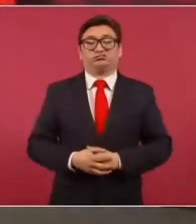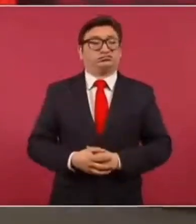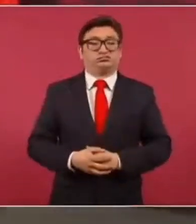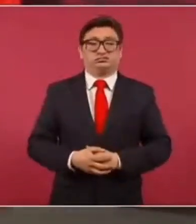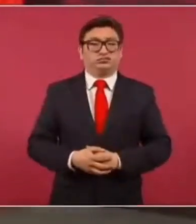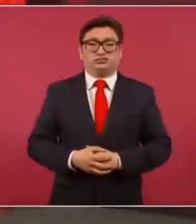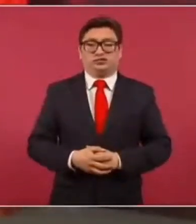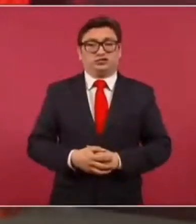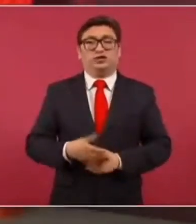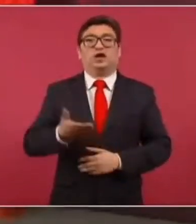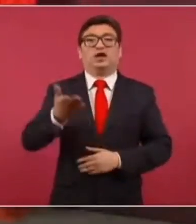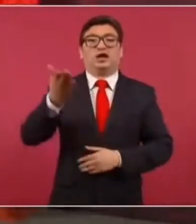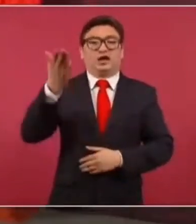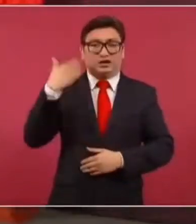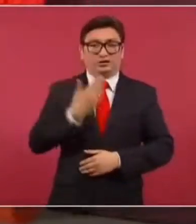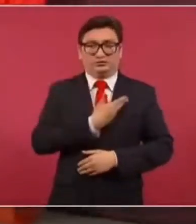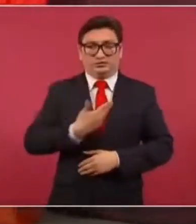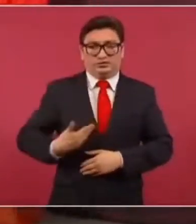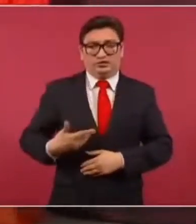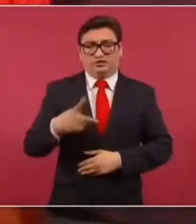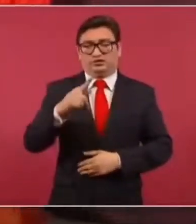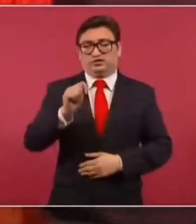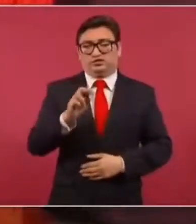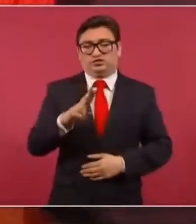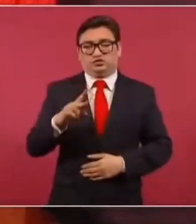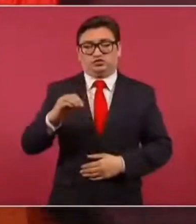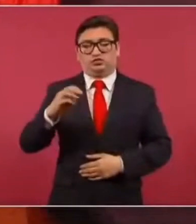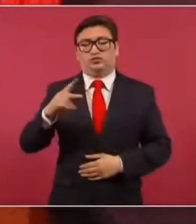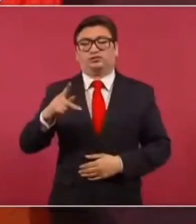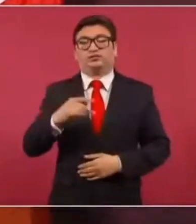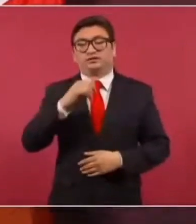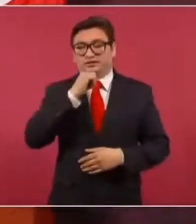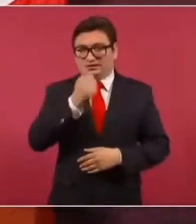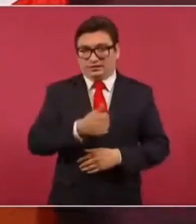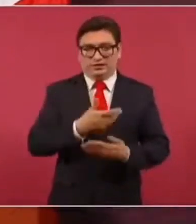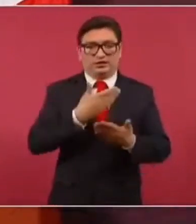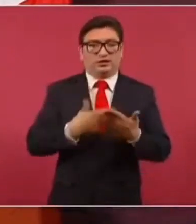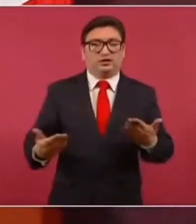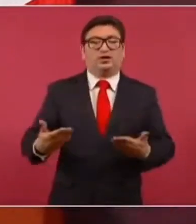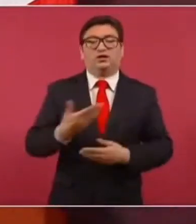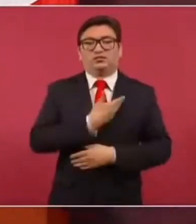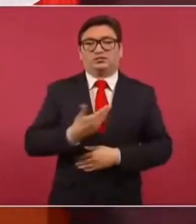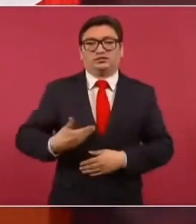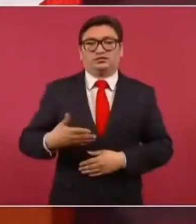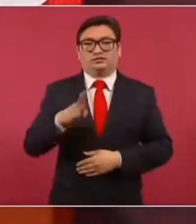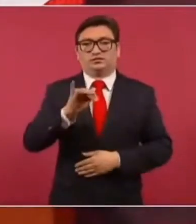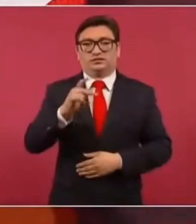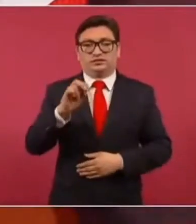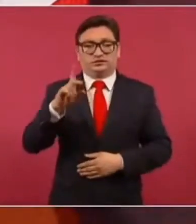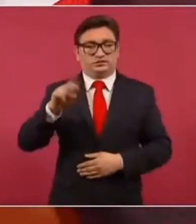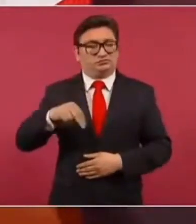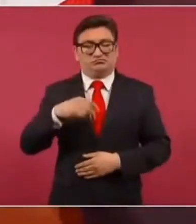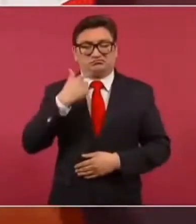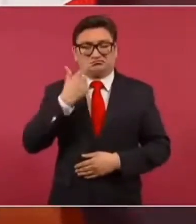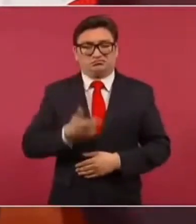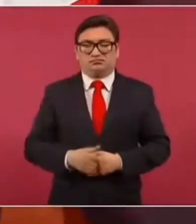Ni con el presidente Trump logramos este propósito, ni ahora con el presidente Biden.